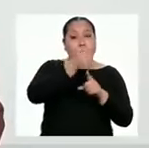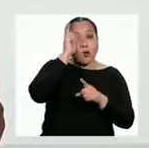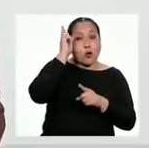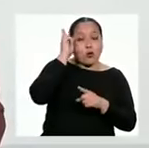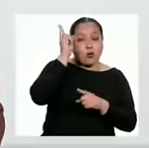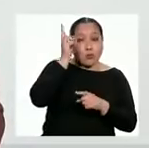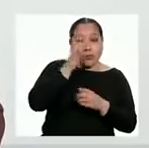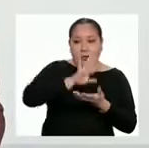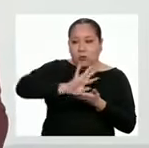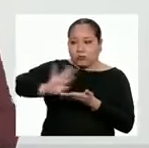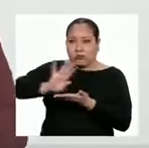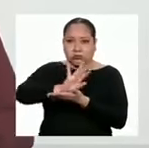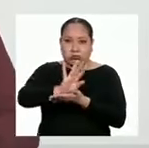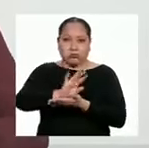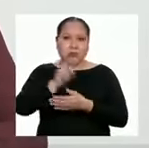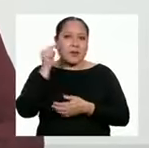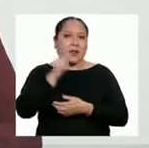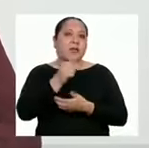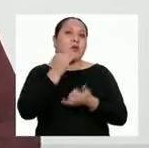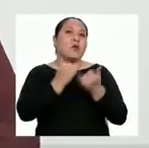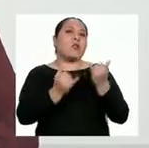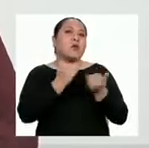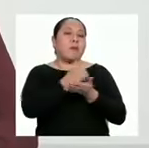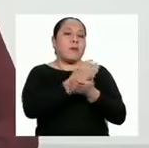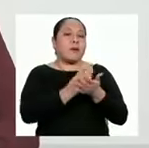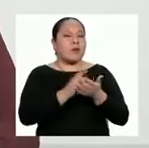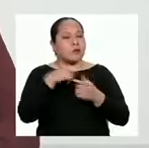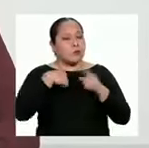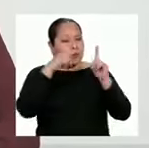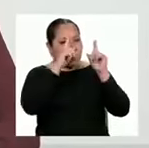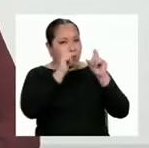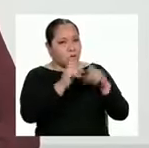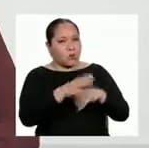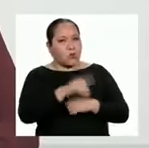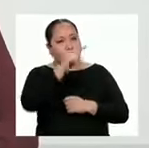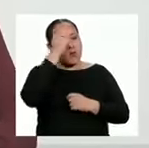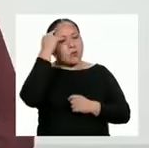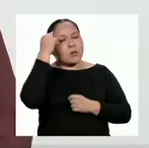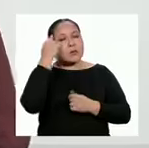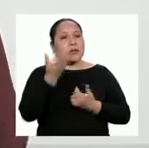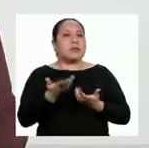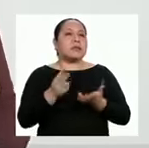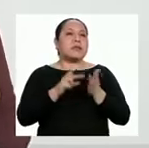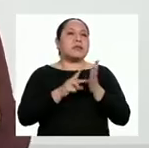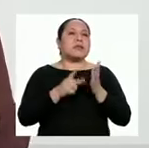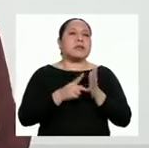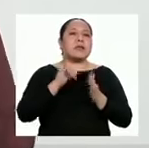a este último párrafo, te pregunto, ¿qué crees que es